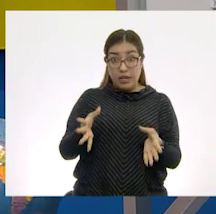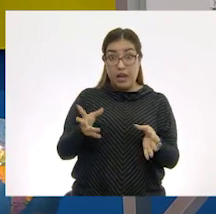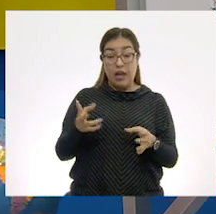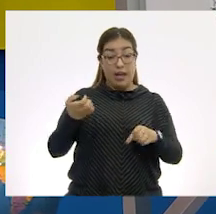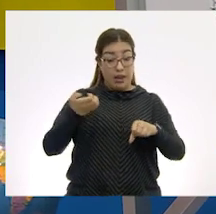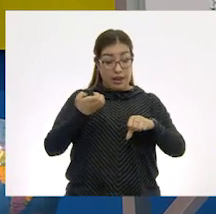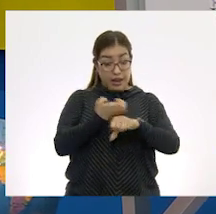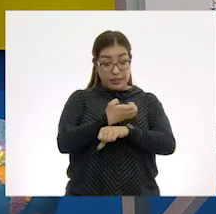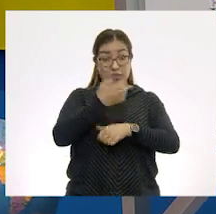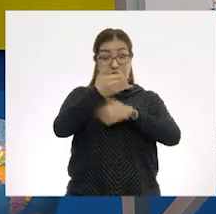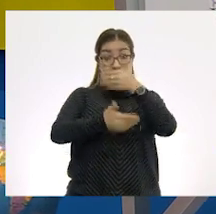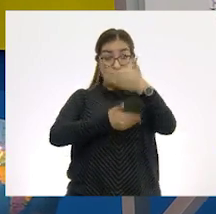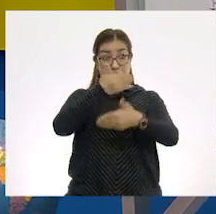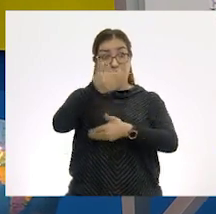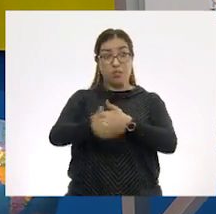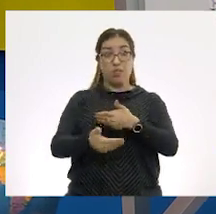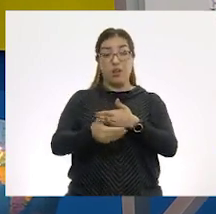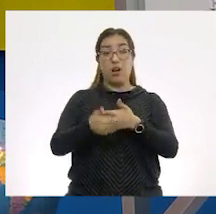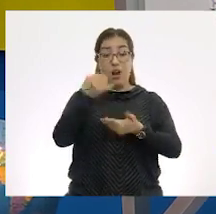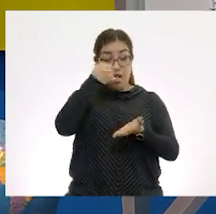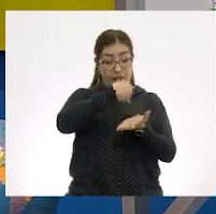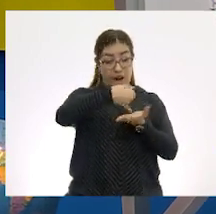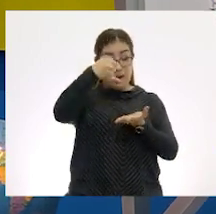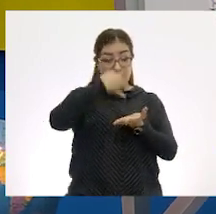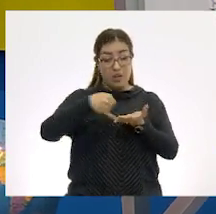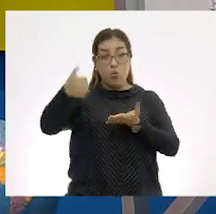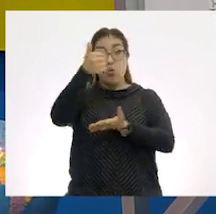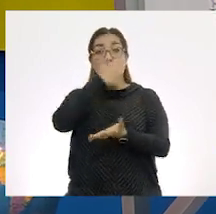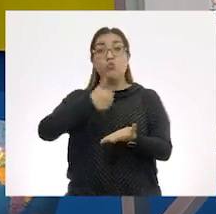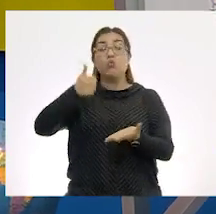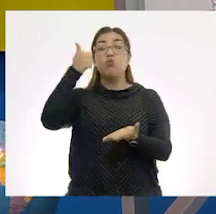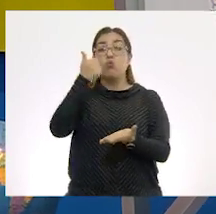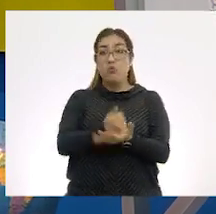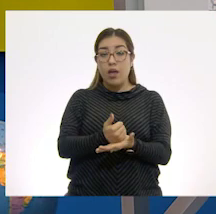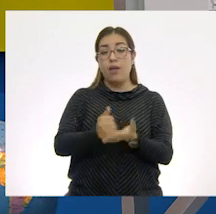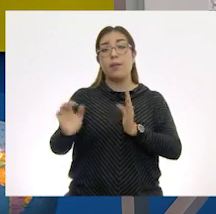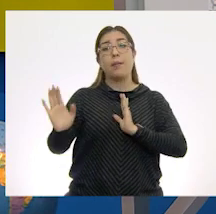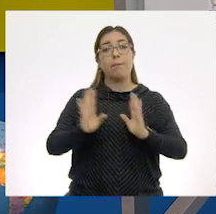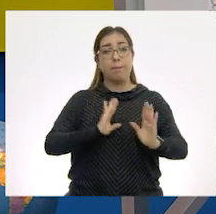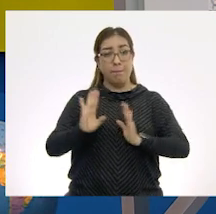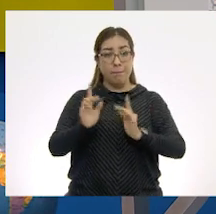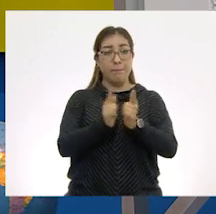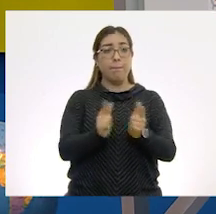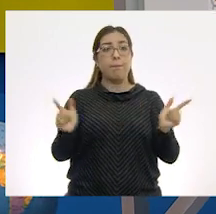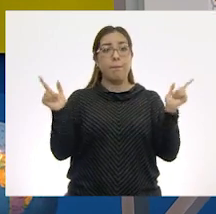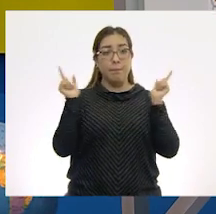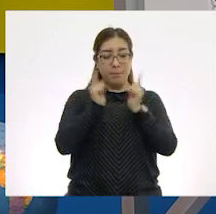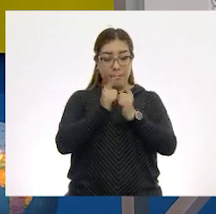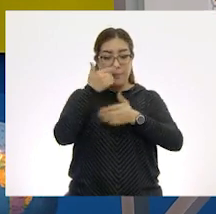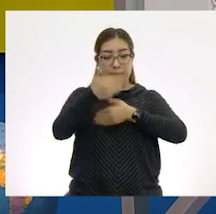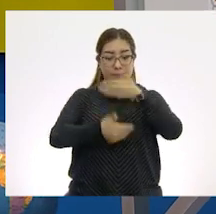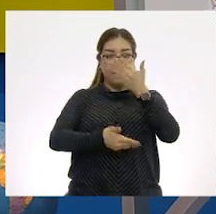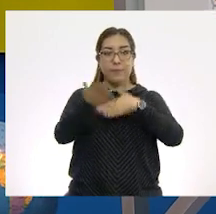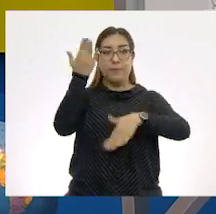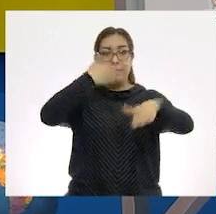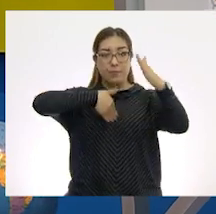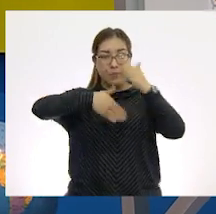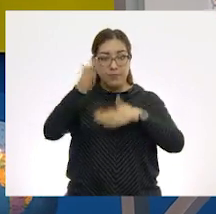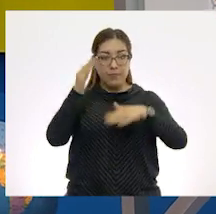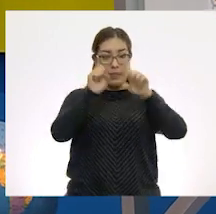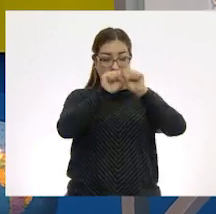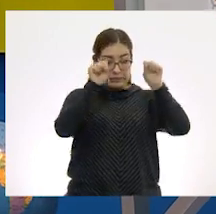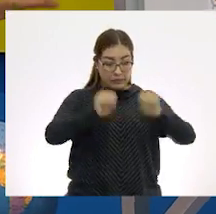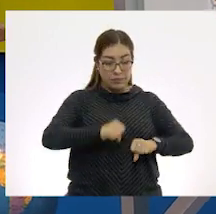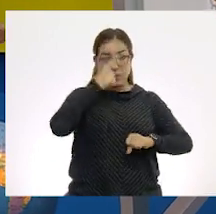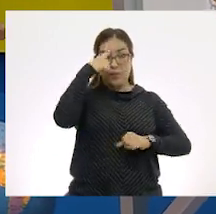Estado, desarrollo agrícola, ciudades, ejércitos, avances tecnológicos, sistema de